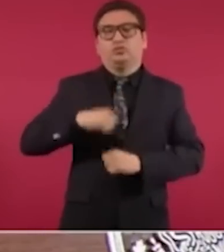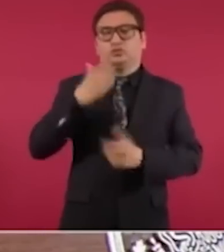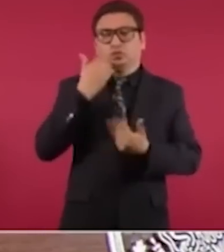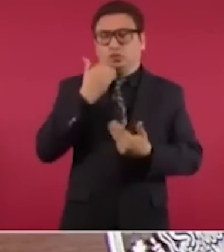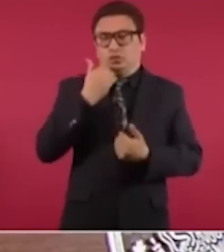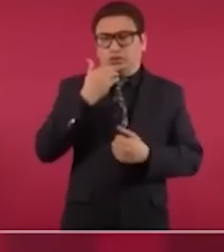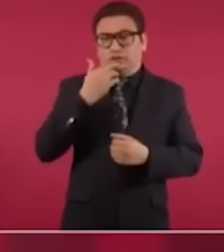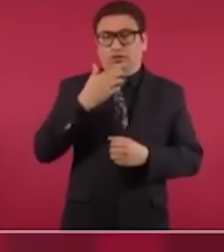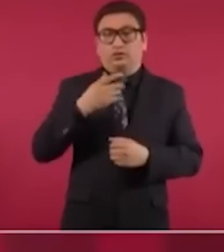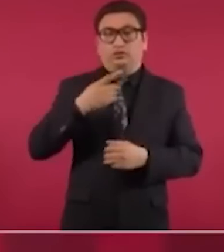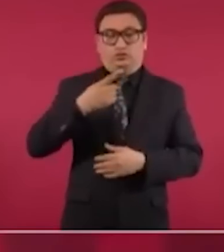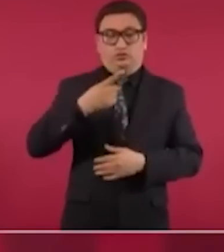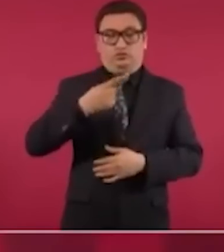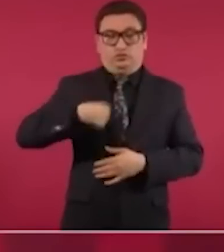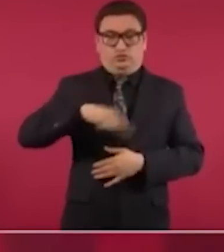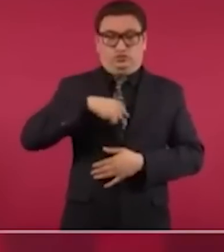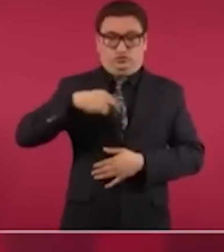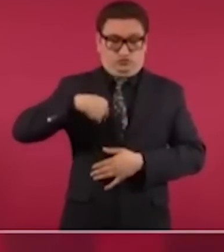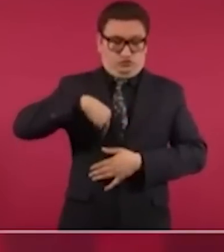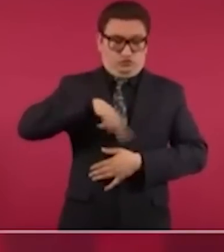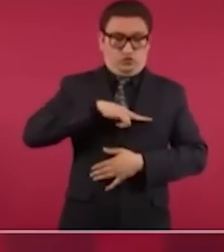son leyes nuestras